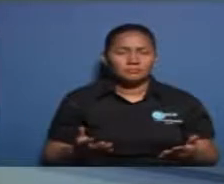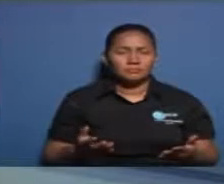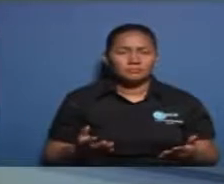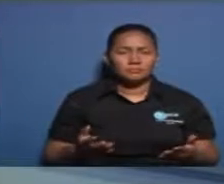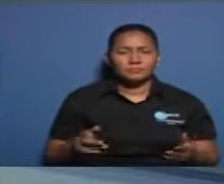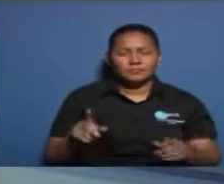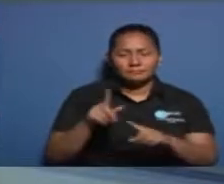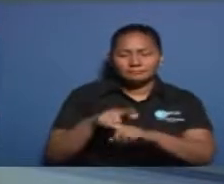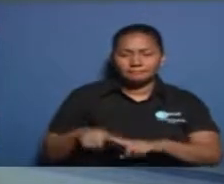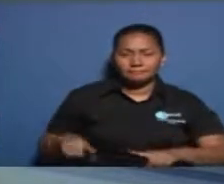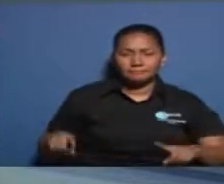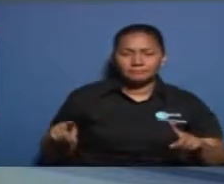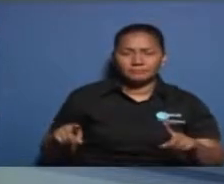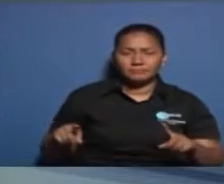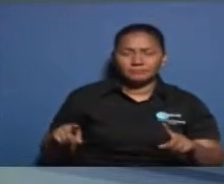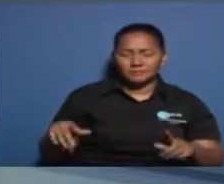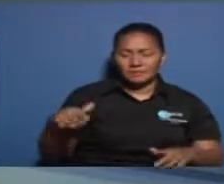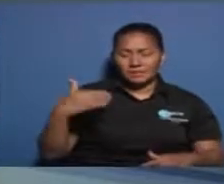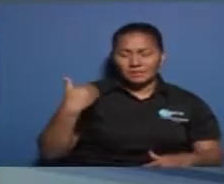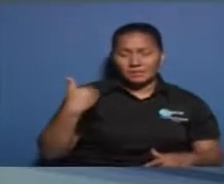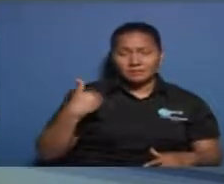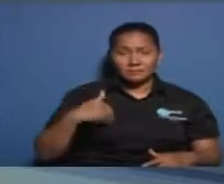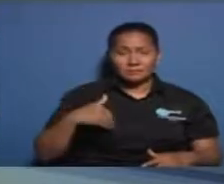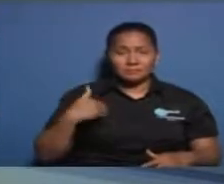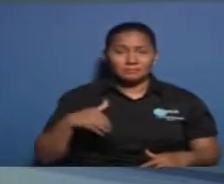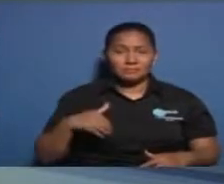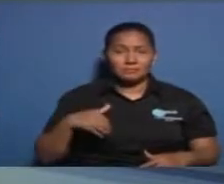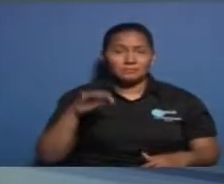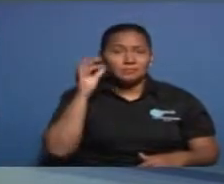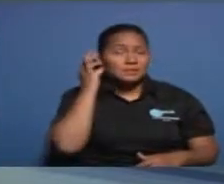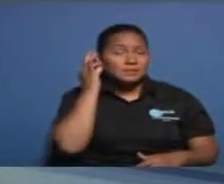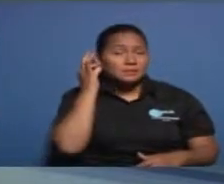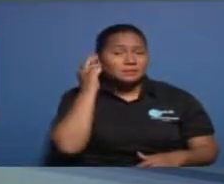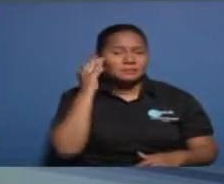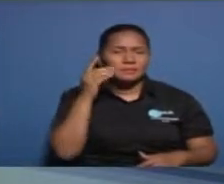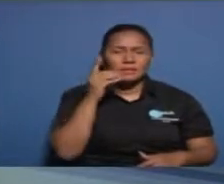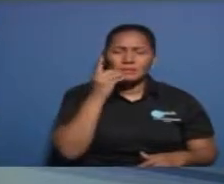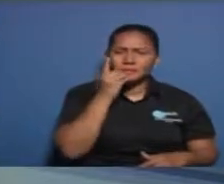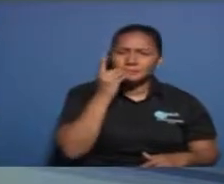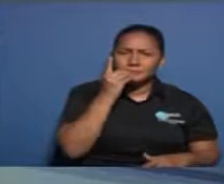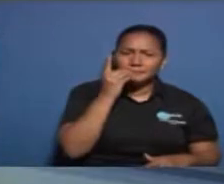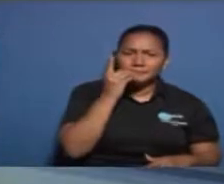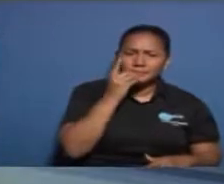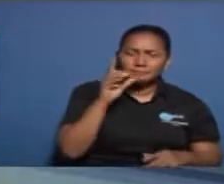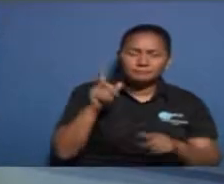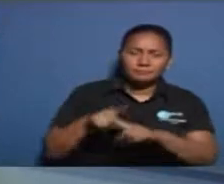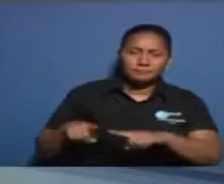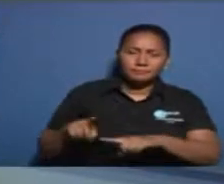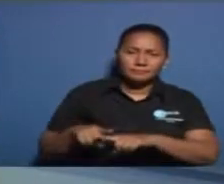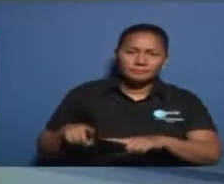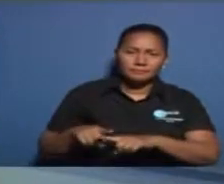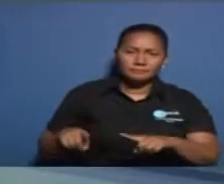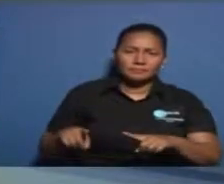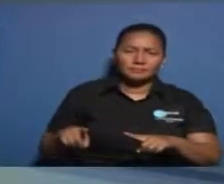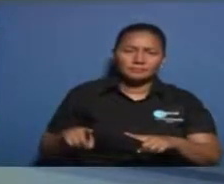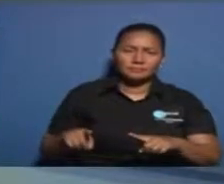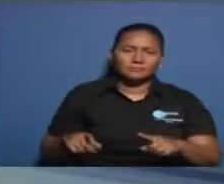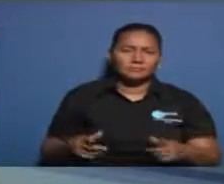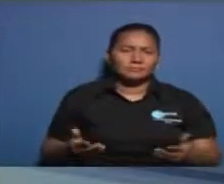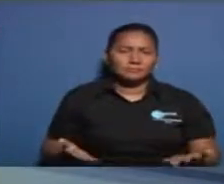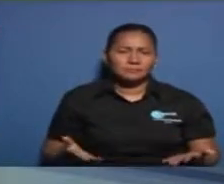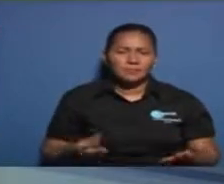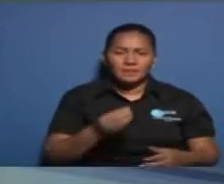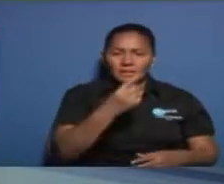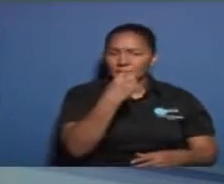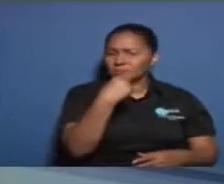hombres incluso la dentadura es distinta ya las manifestaciones de las enfermedades la reacción a los medicamentos